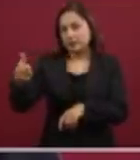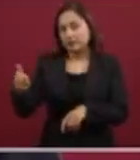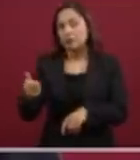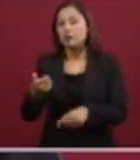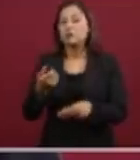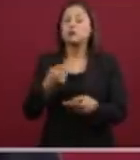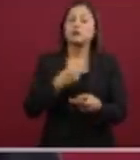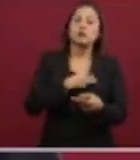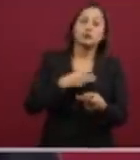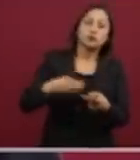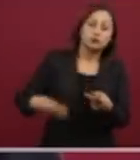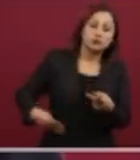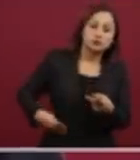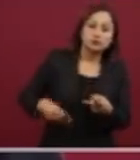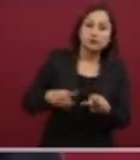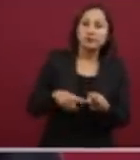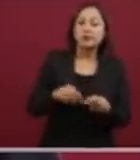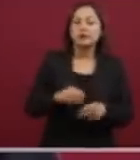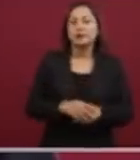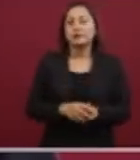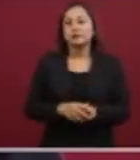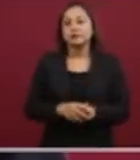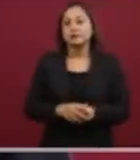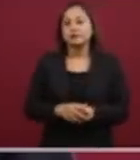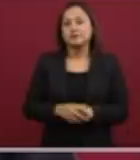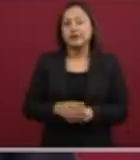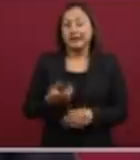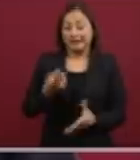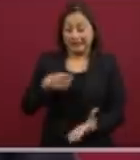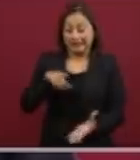municipales, y ya también ahí